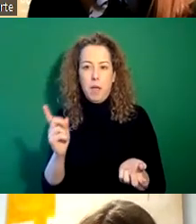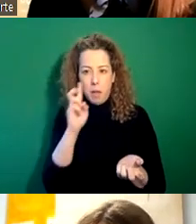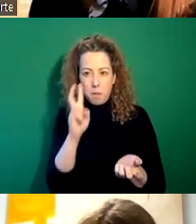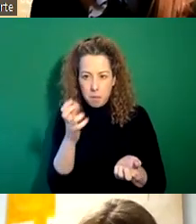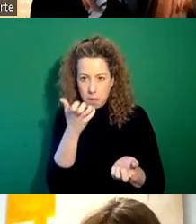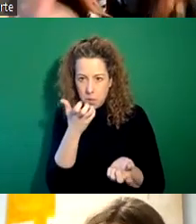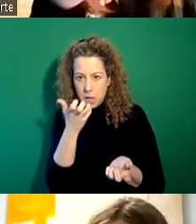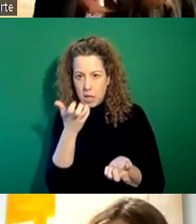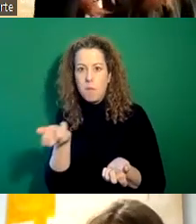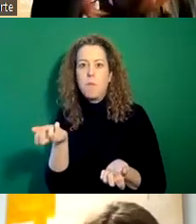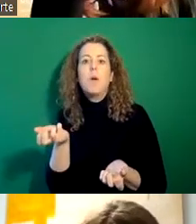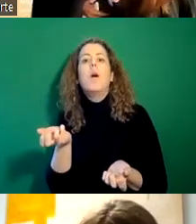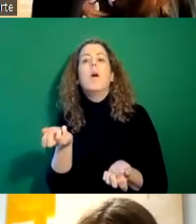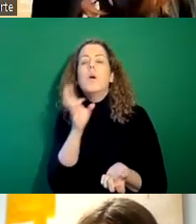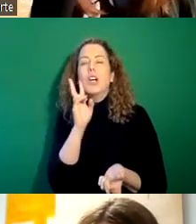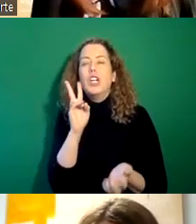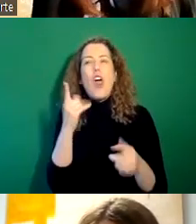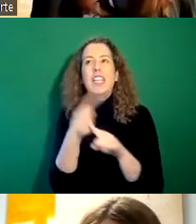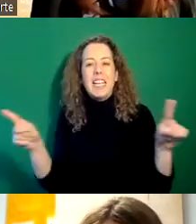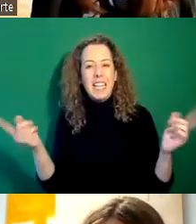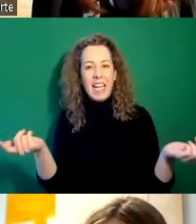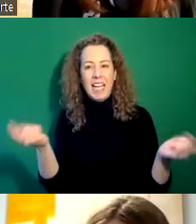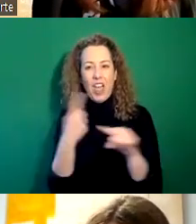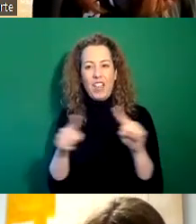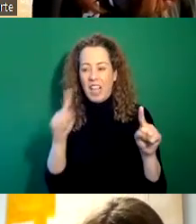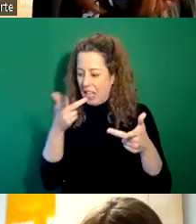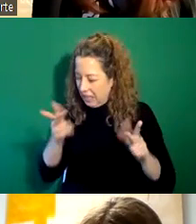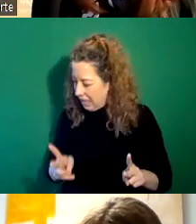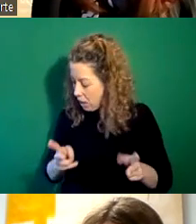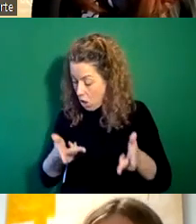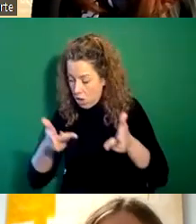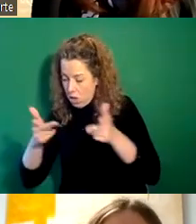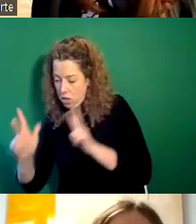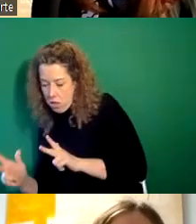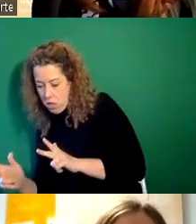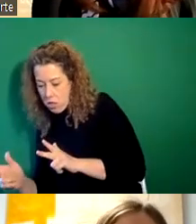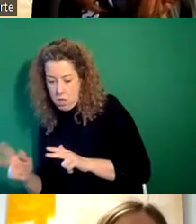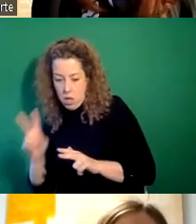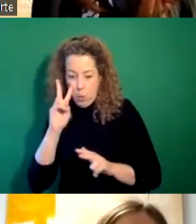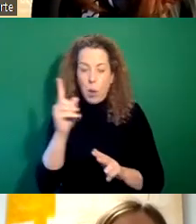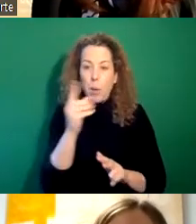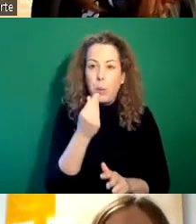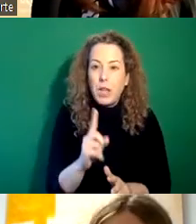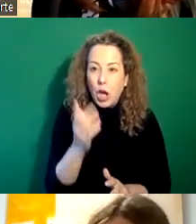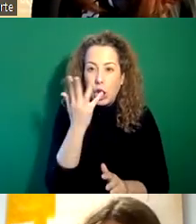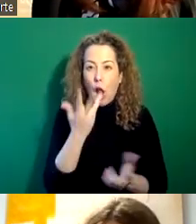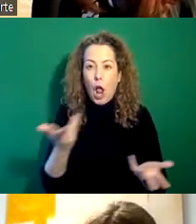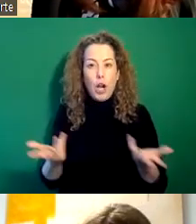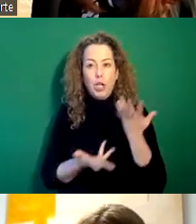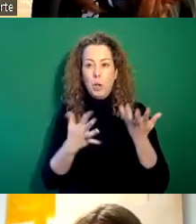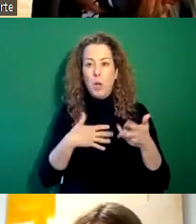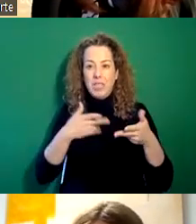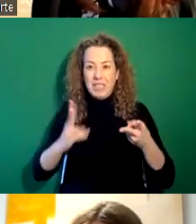venían porque no distinguen el asiento y se sientan en el respaldo. Hay mucha silla